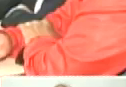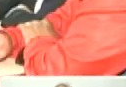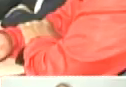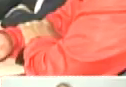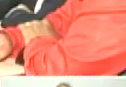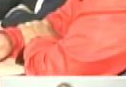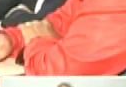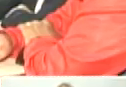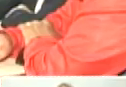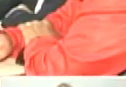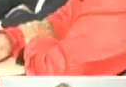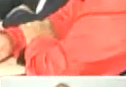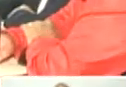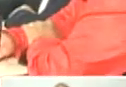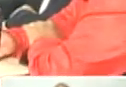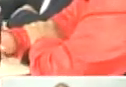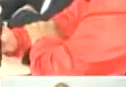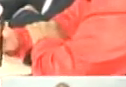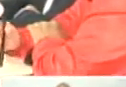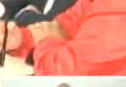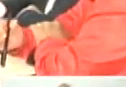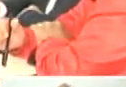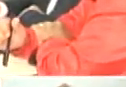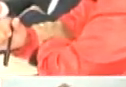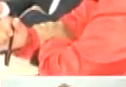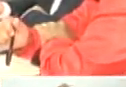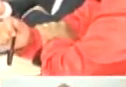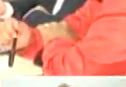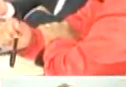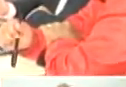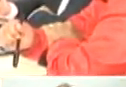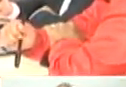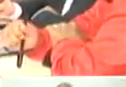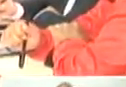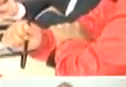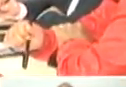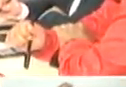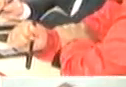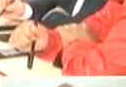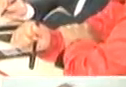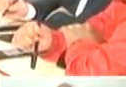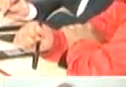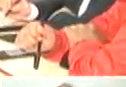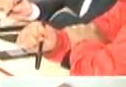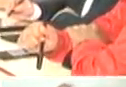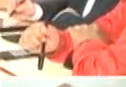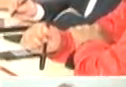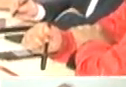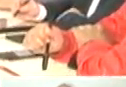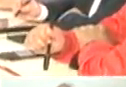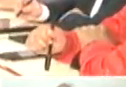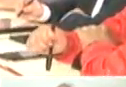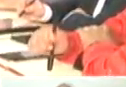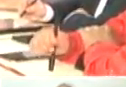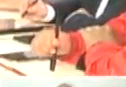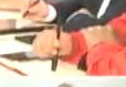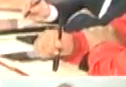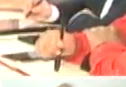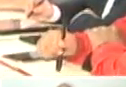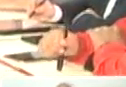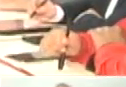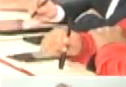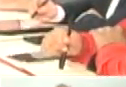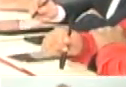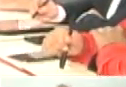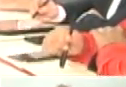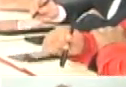vicepresidenta de mujeres compañera diva Guzmán la vicepresidenta